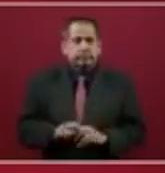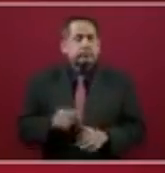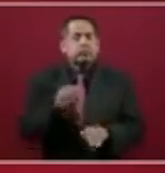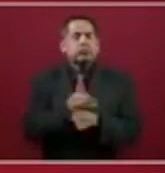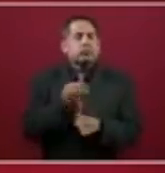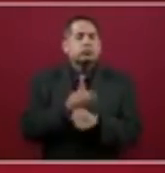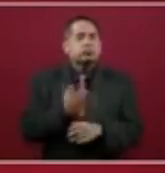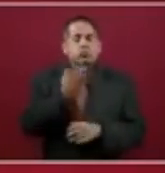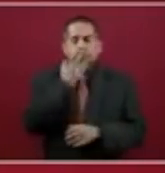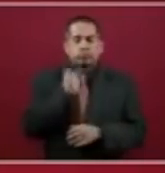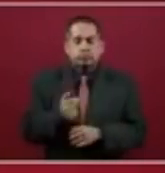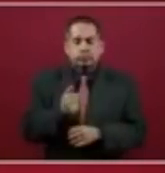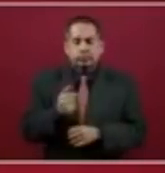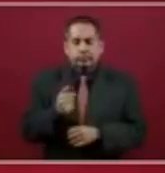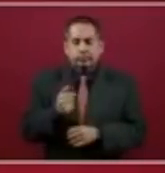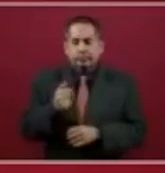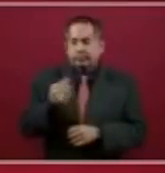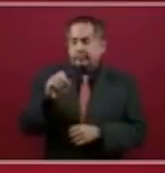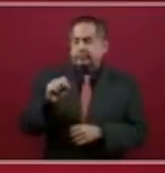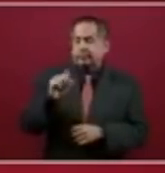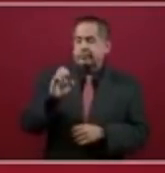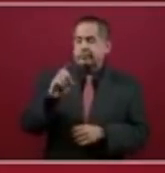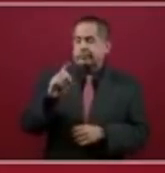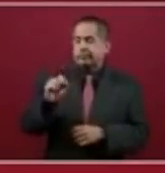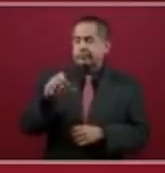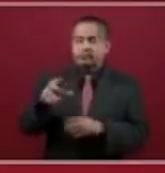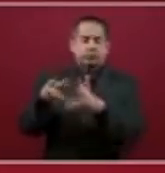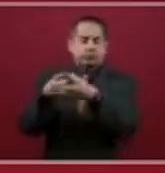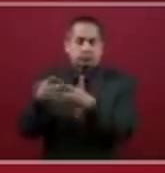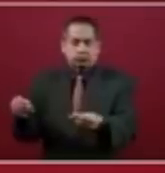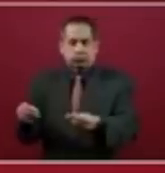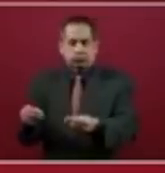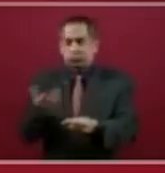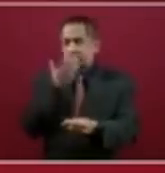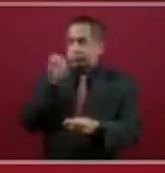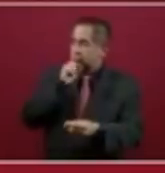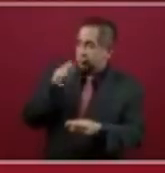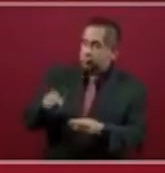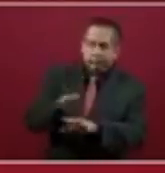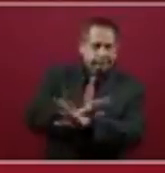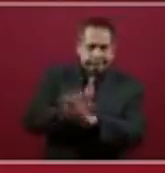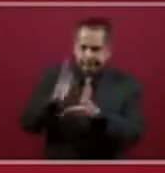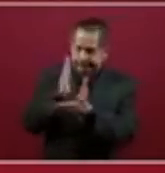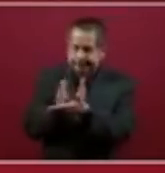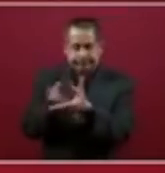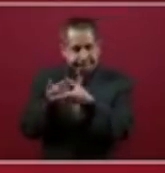existe la Secretaría de Desarrollo Social ni sus prácticas.